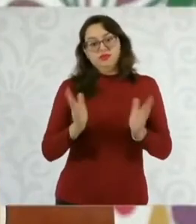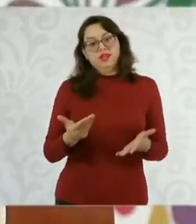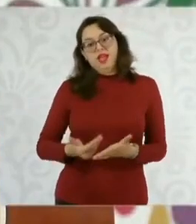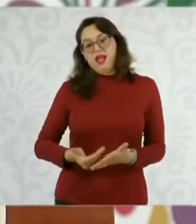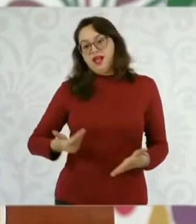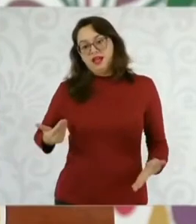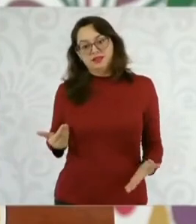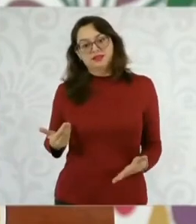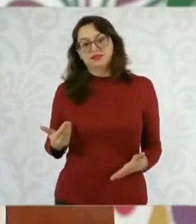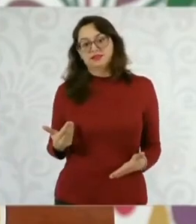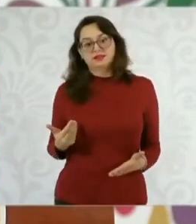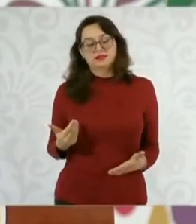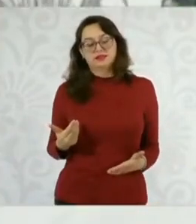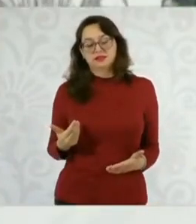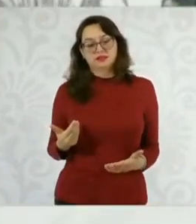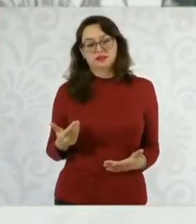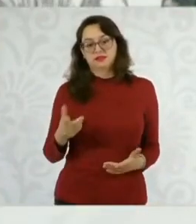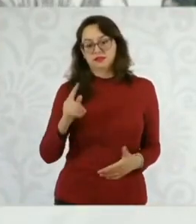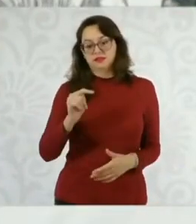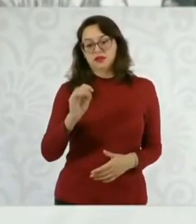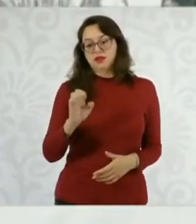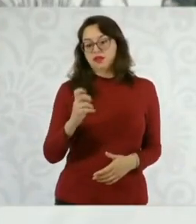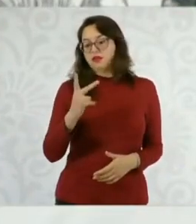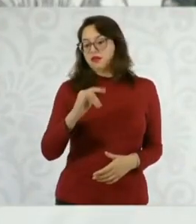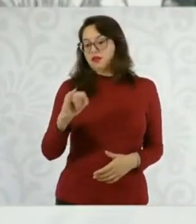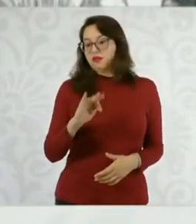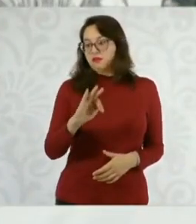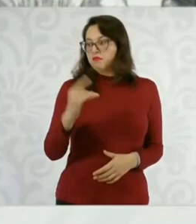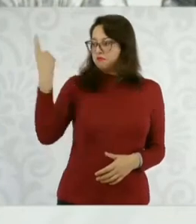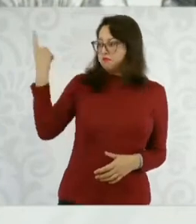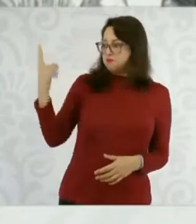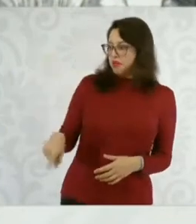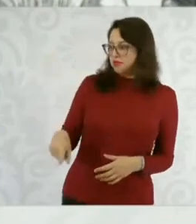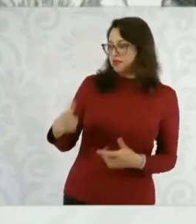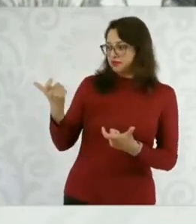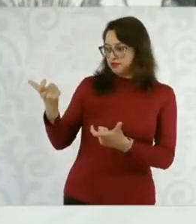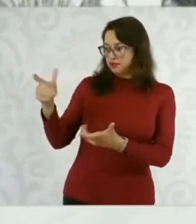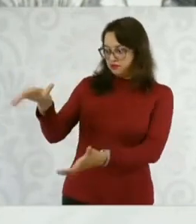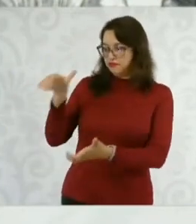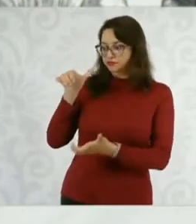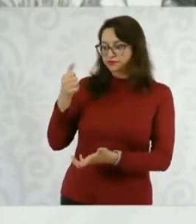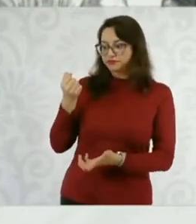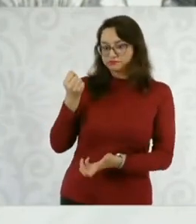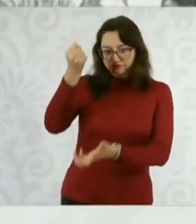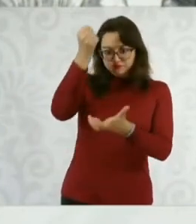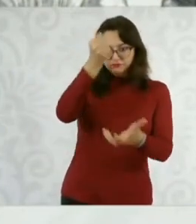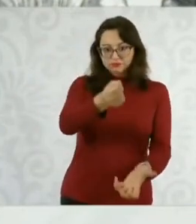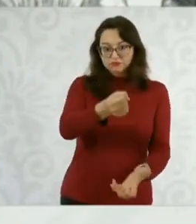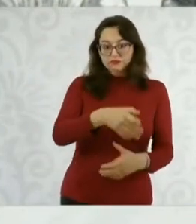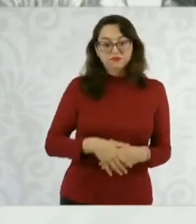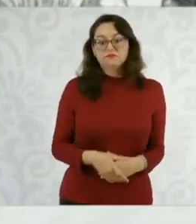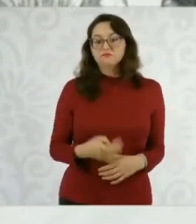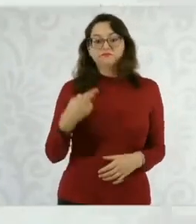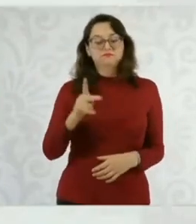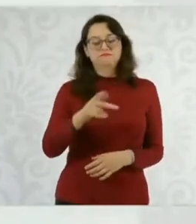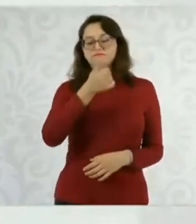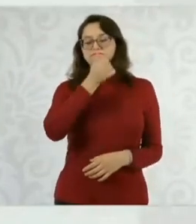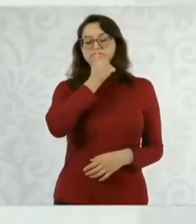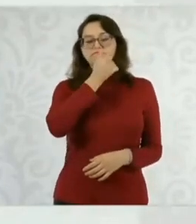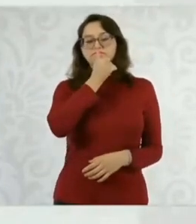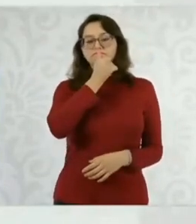ya hizo el Tribunal Electoral. Entonces, por eso en este momento pues no se ha